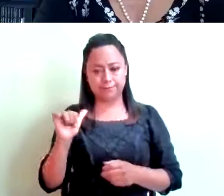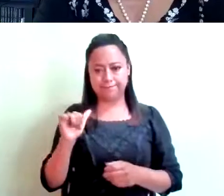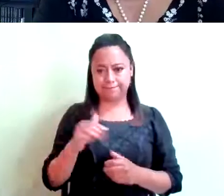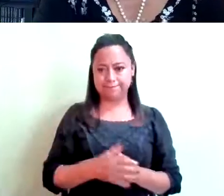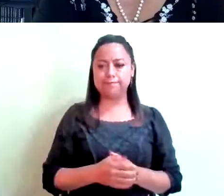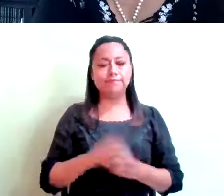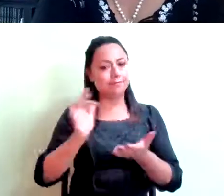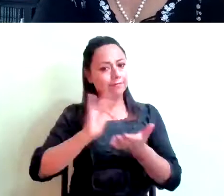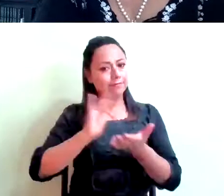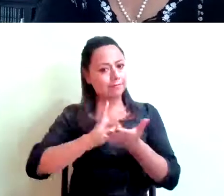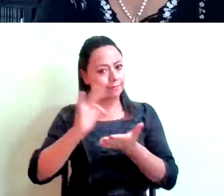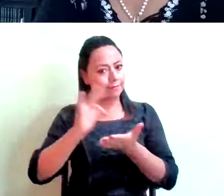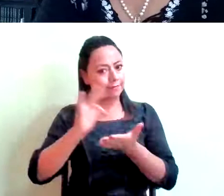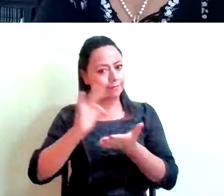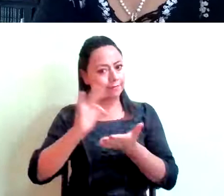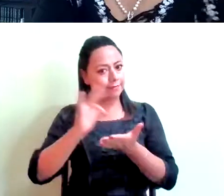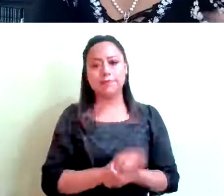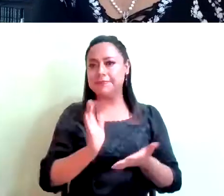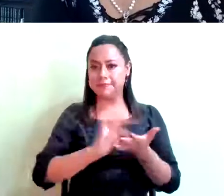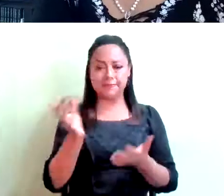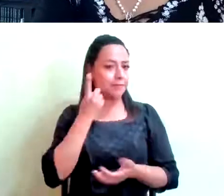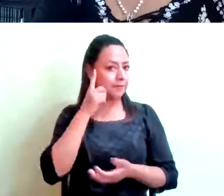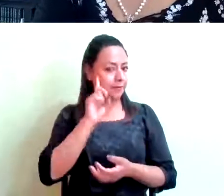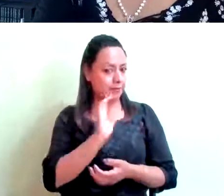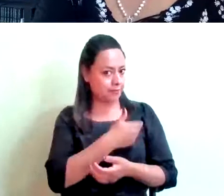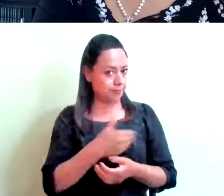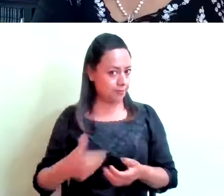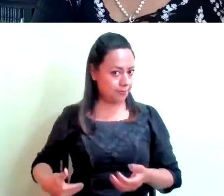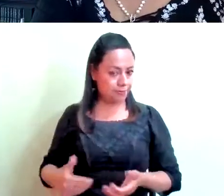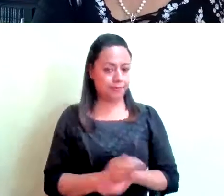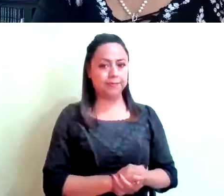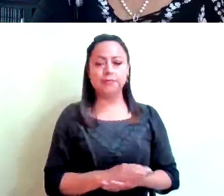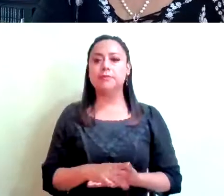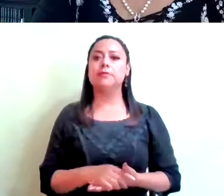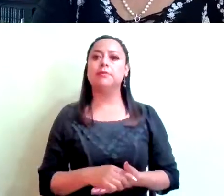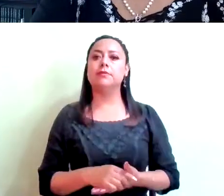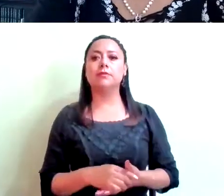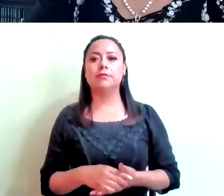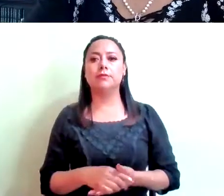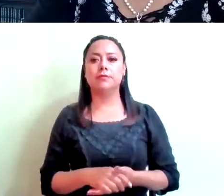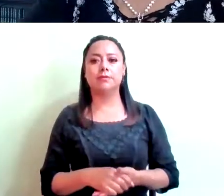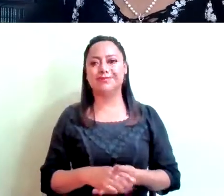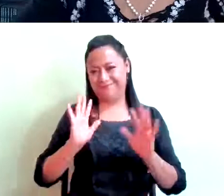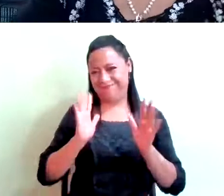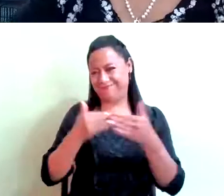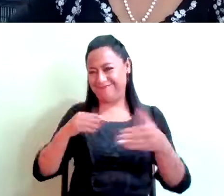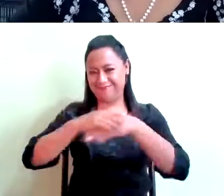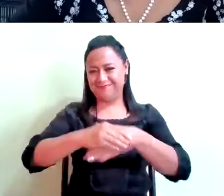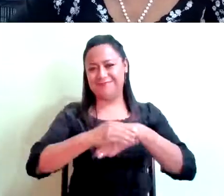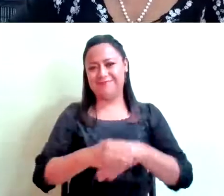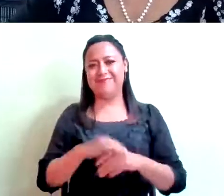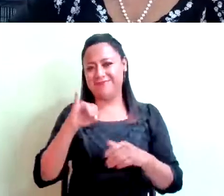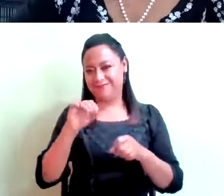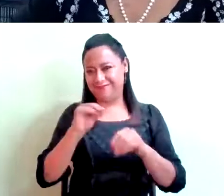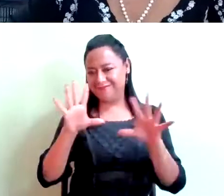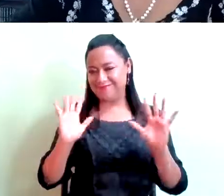Gracias, diputada presidenta. Ya nos habíamos saludado. Sí, claro, ya. Sí,